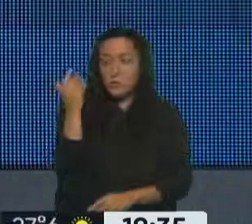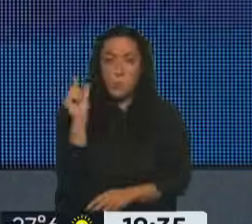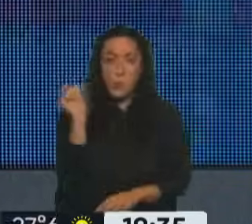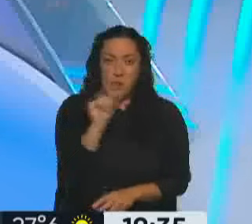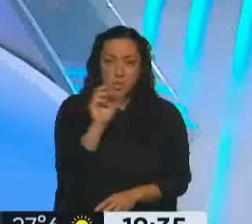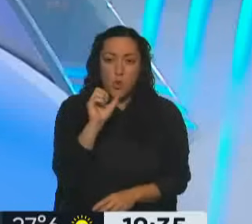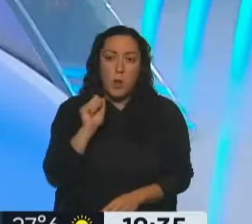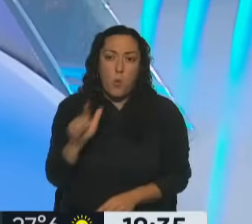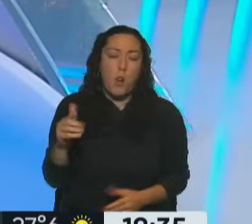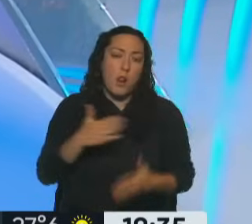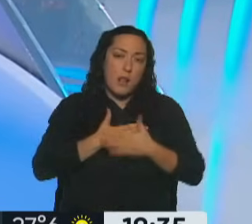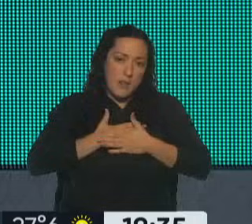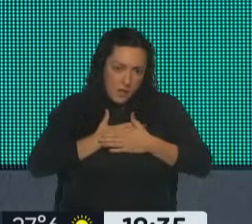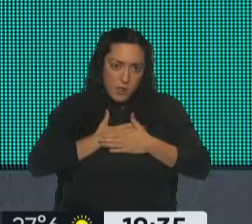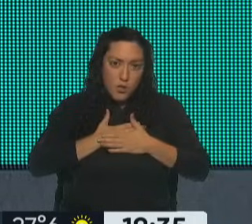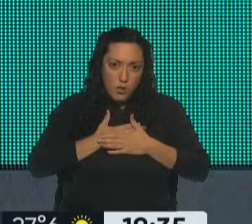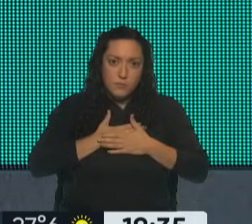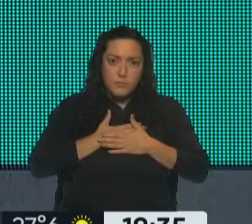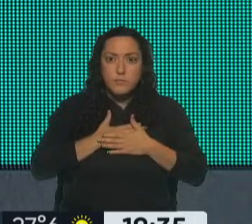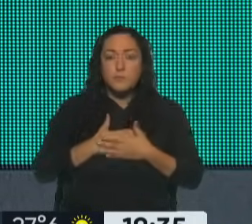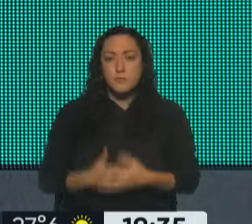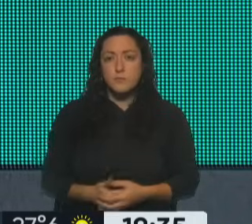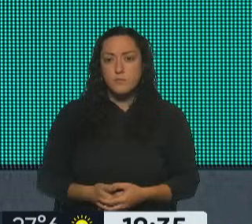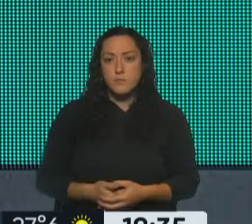querido Raúl, habló la